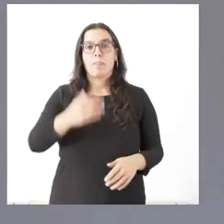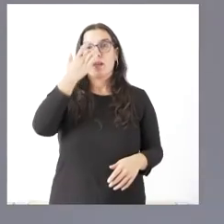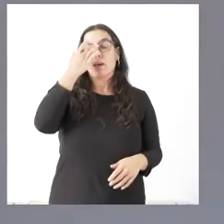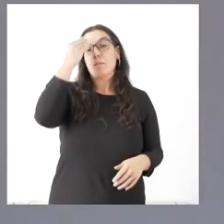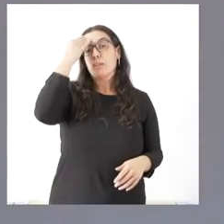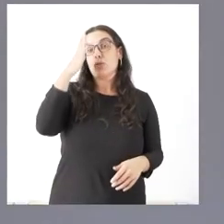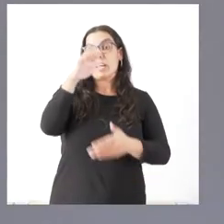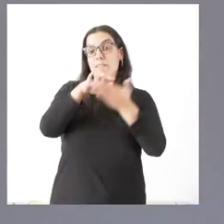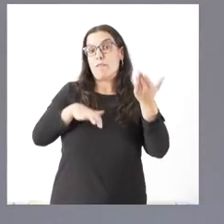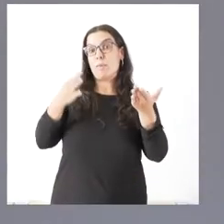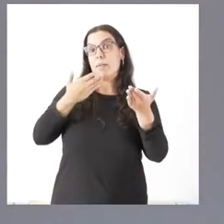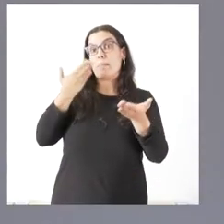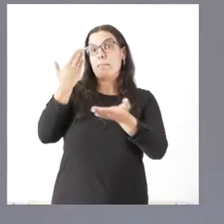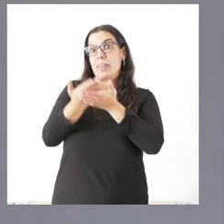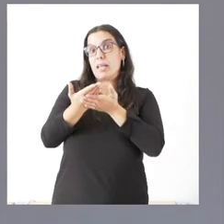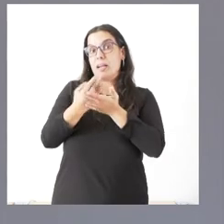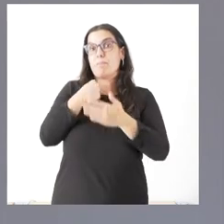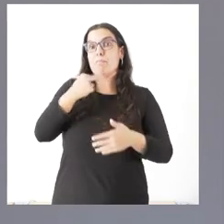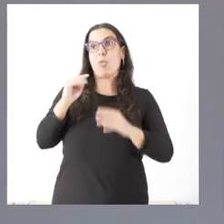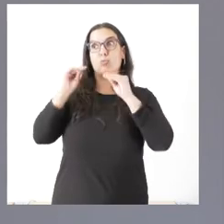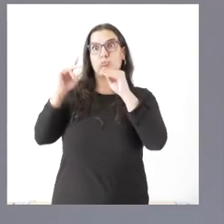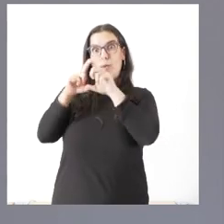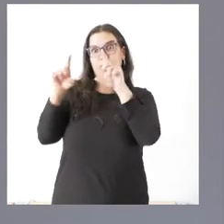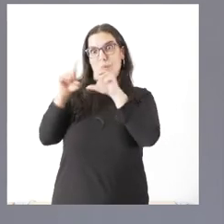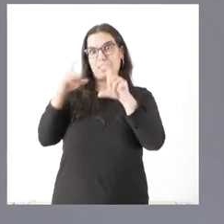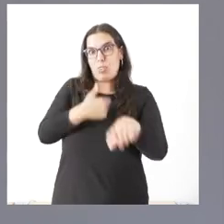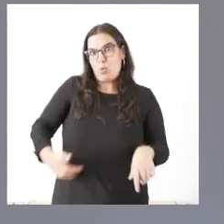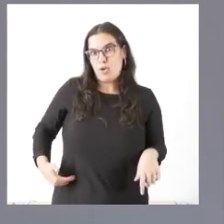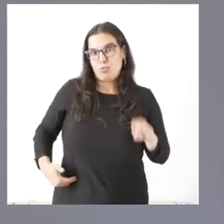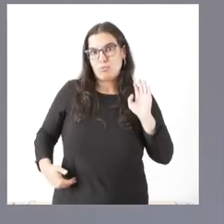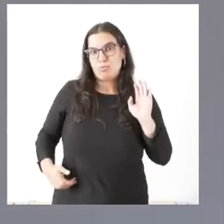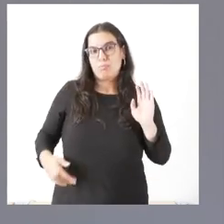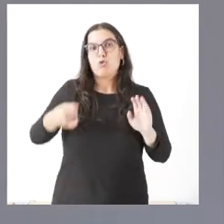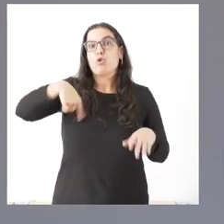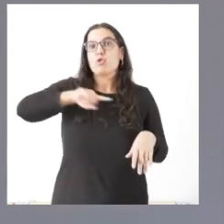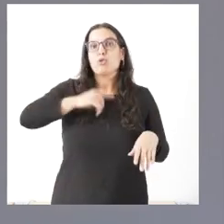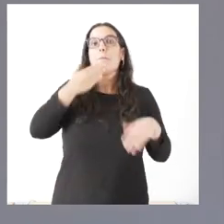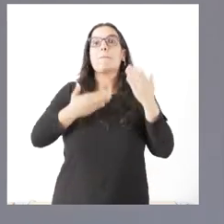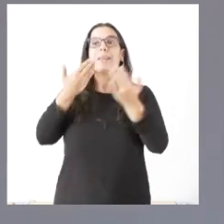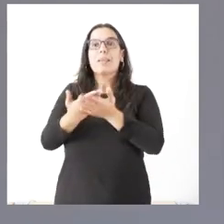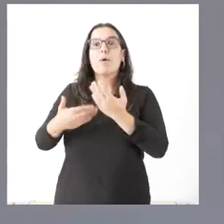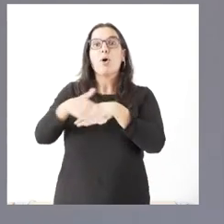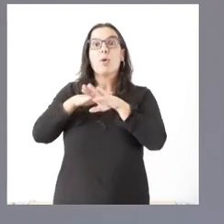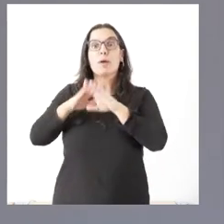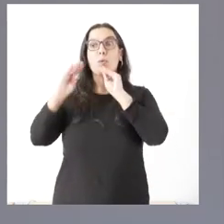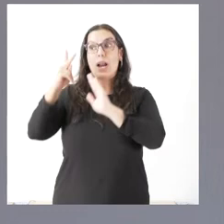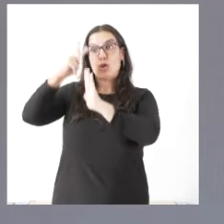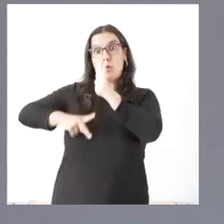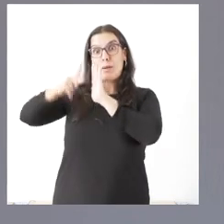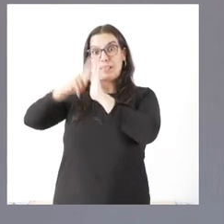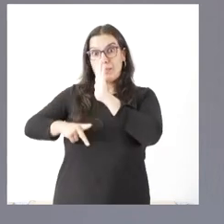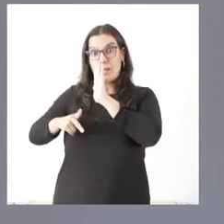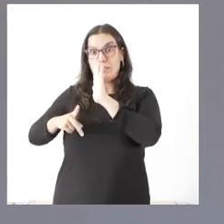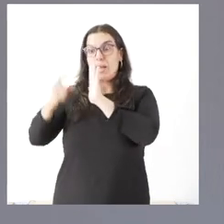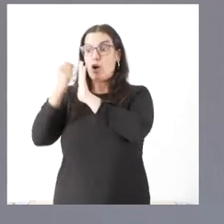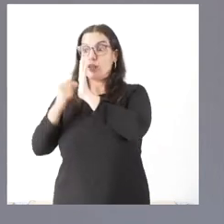que solicitar los promotores. En todo caso, nosotros lo que le solicitamos al Gobierno es que modifique la normativa vigente para hacer